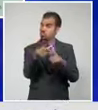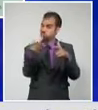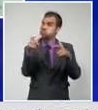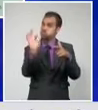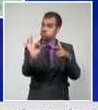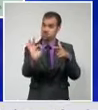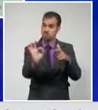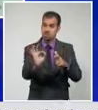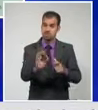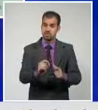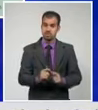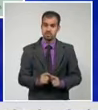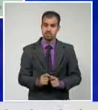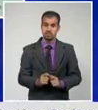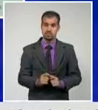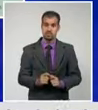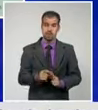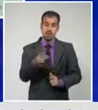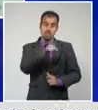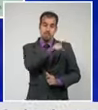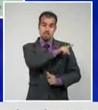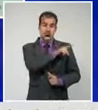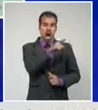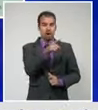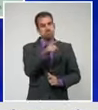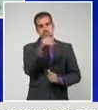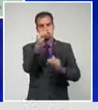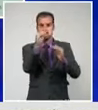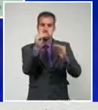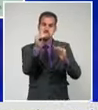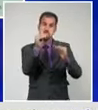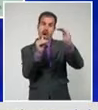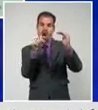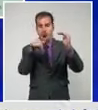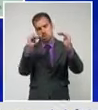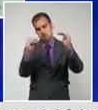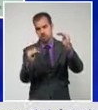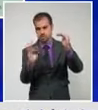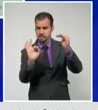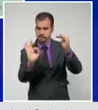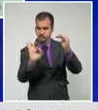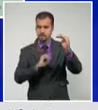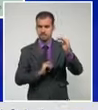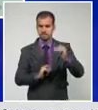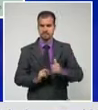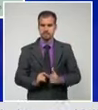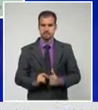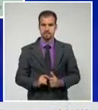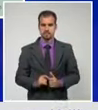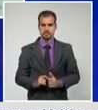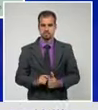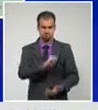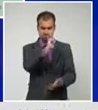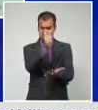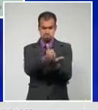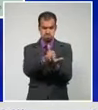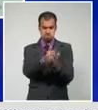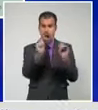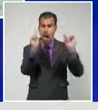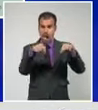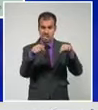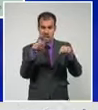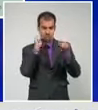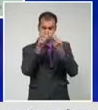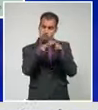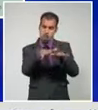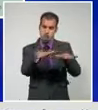aunque 14 menos que el día anterior. El mayor número, que además es en la provincia donde está la